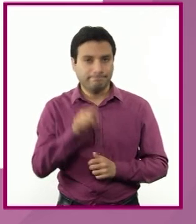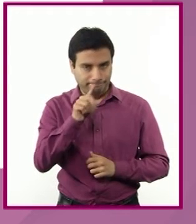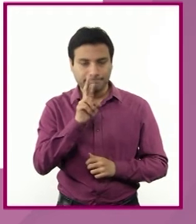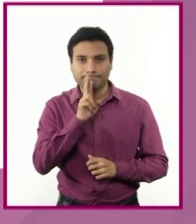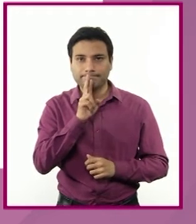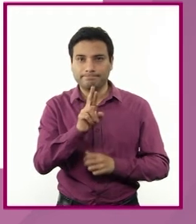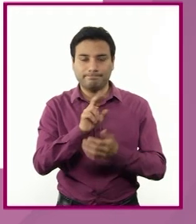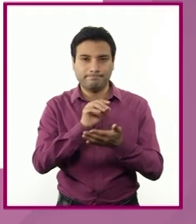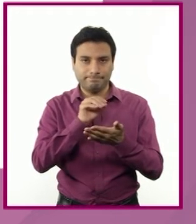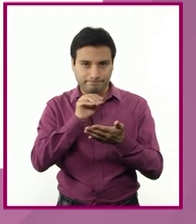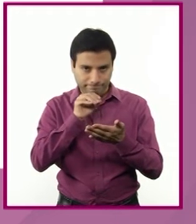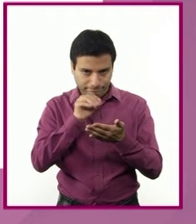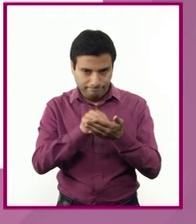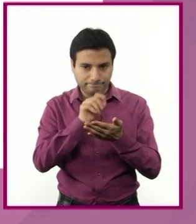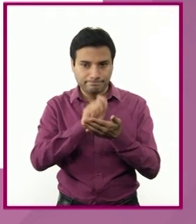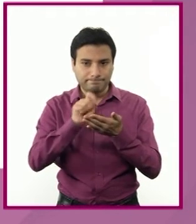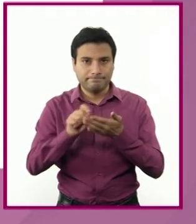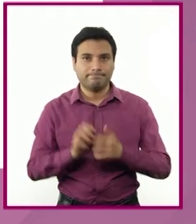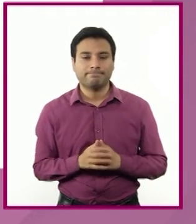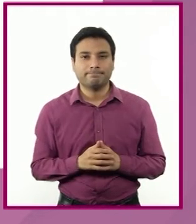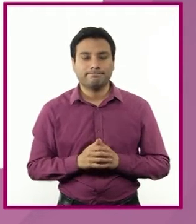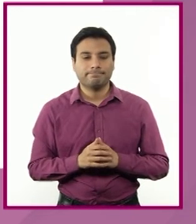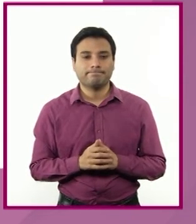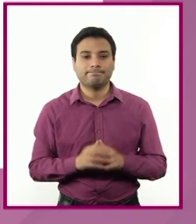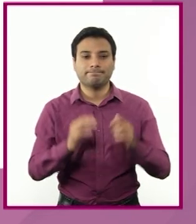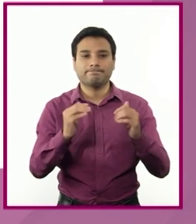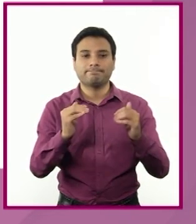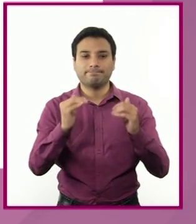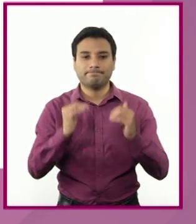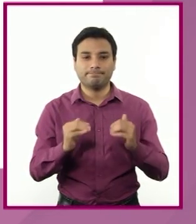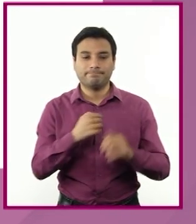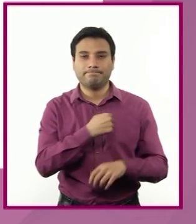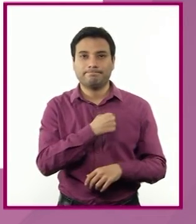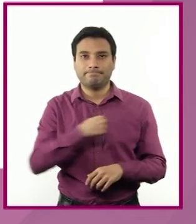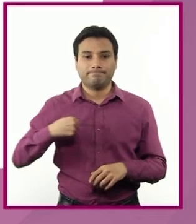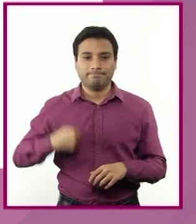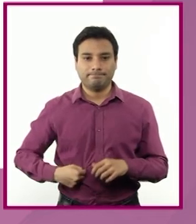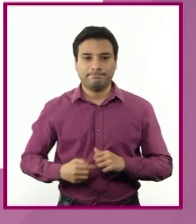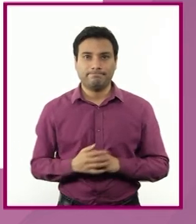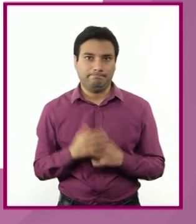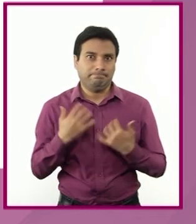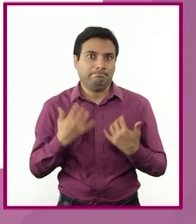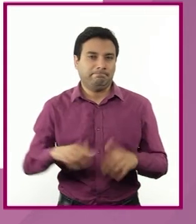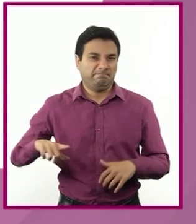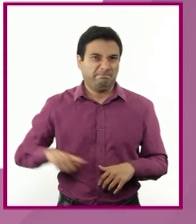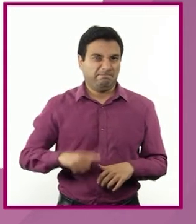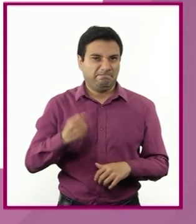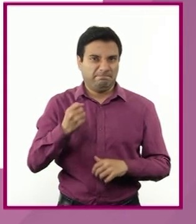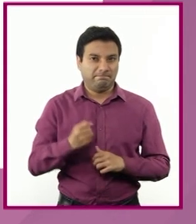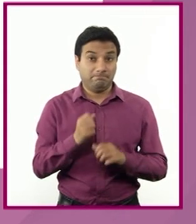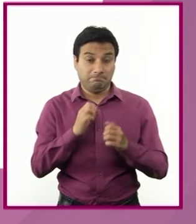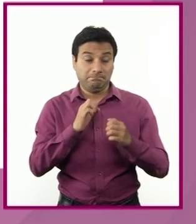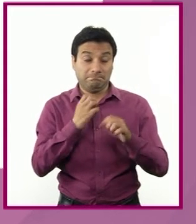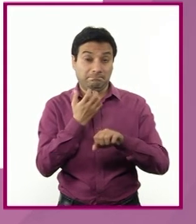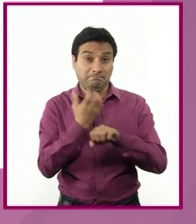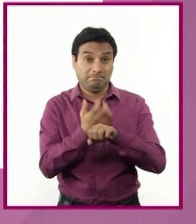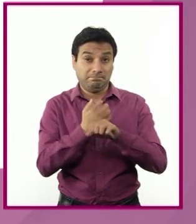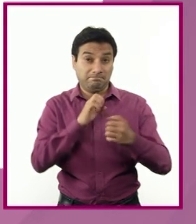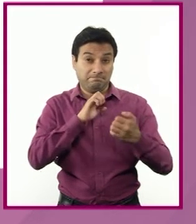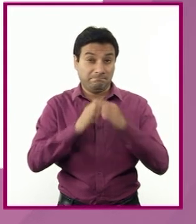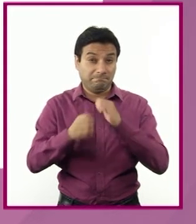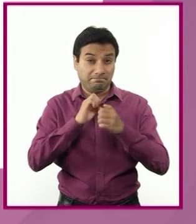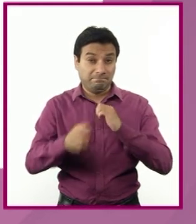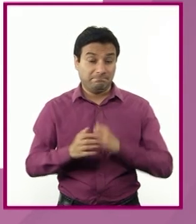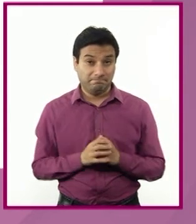el dato donde les corresponde. Continuemos con China, potencia mundial, que compite con Estados Unidos de América